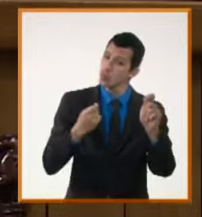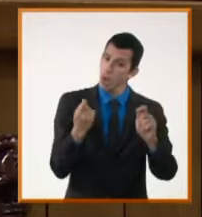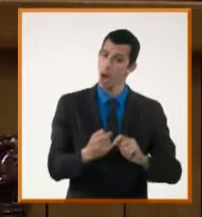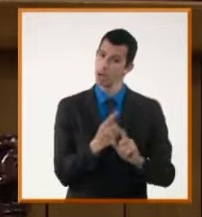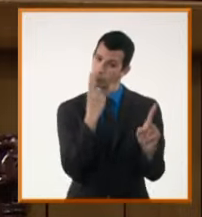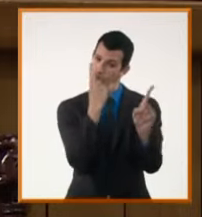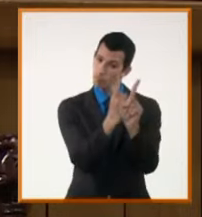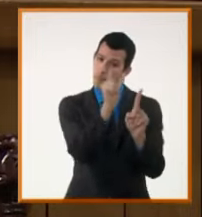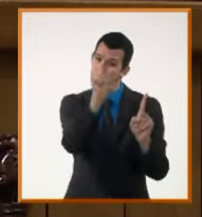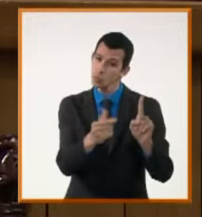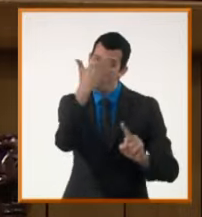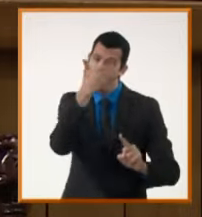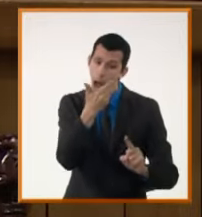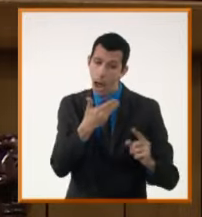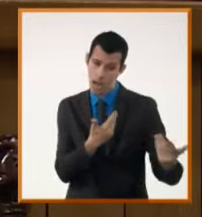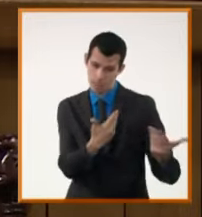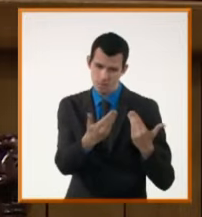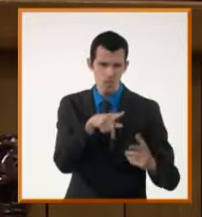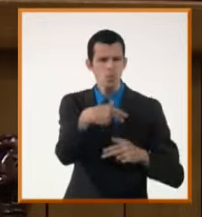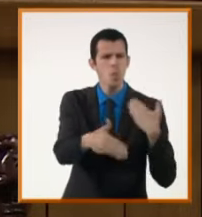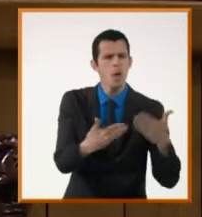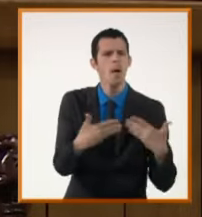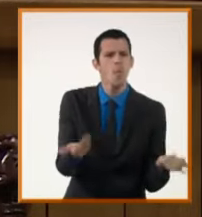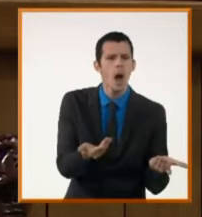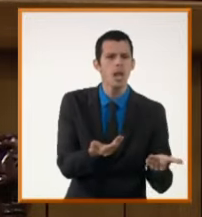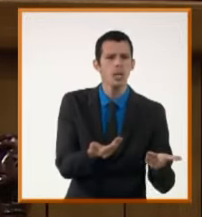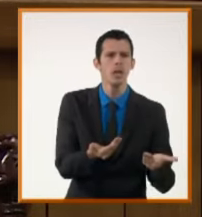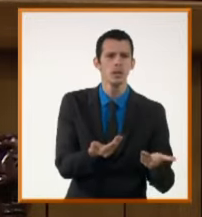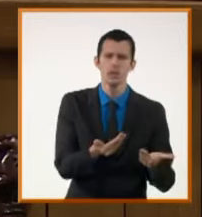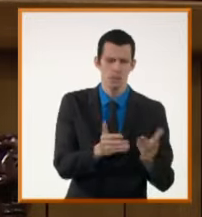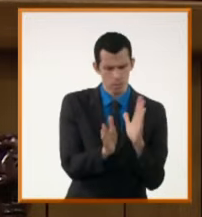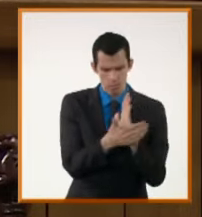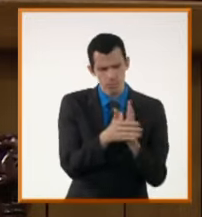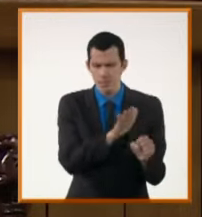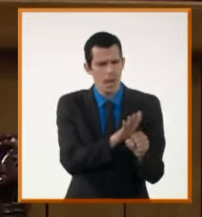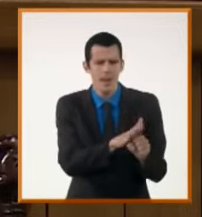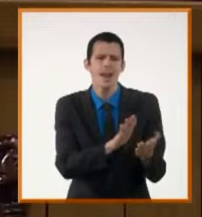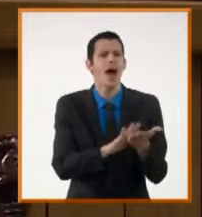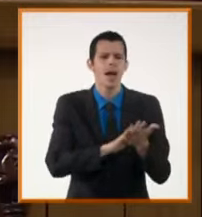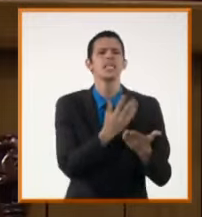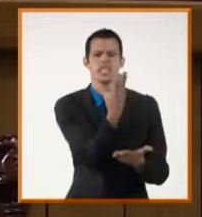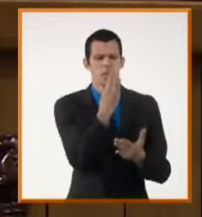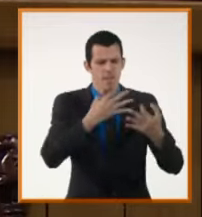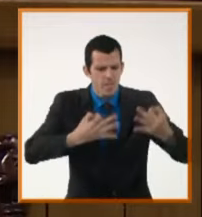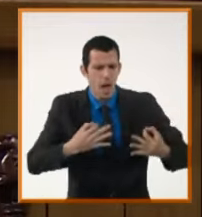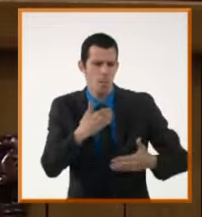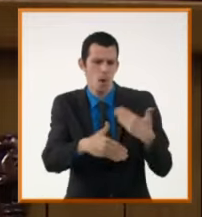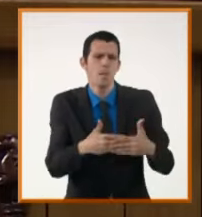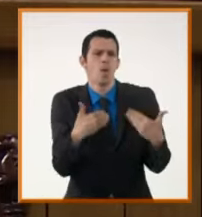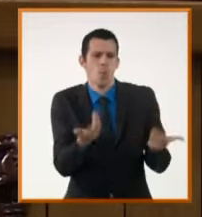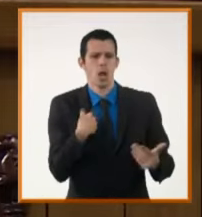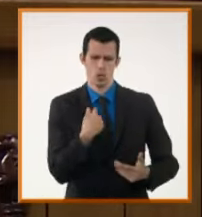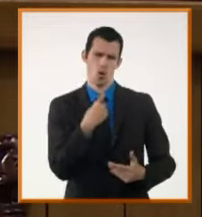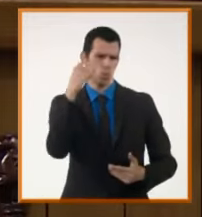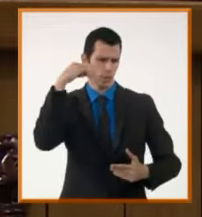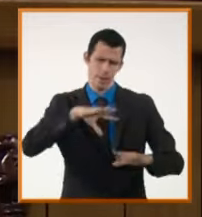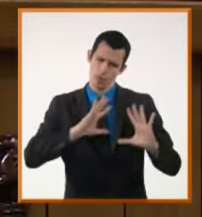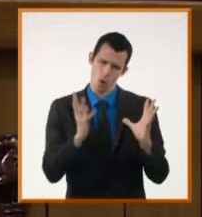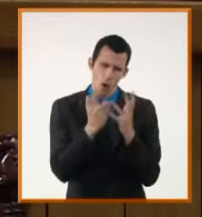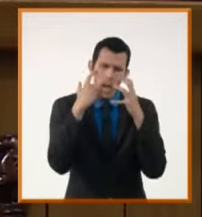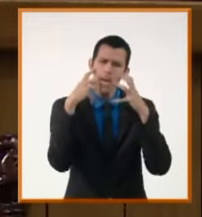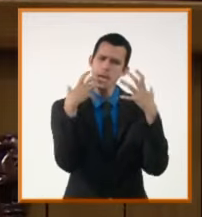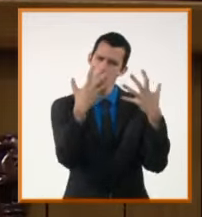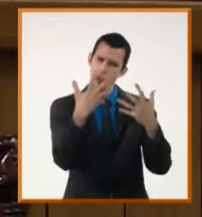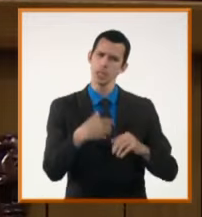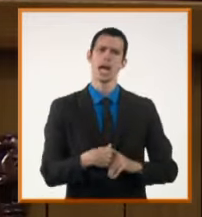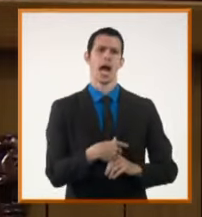sistema empresarial subordinado al municipio. Pero aquí la mayoría de los municipios tienen empresas de subordinación nacional y